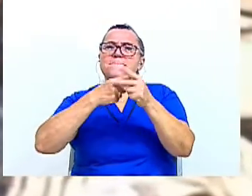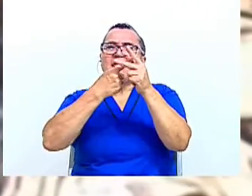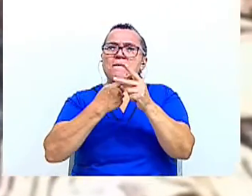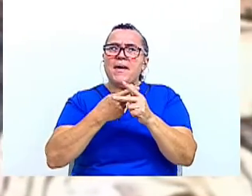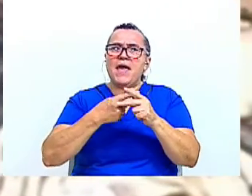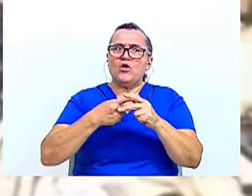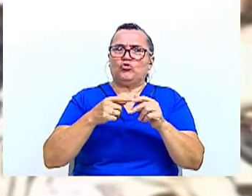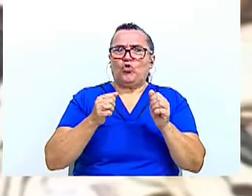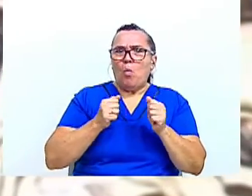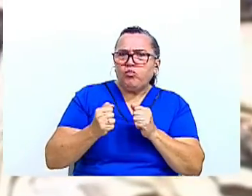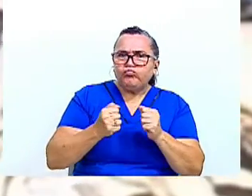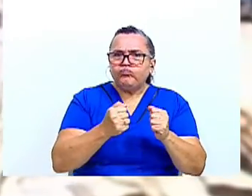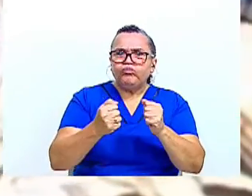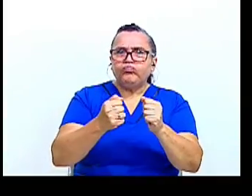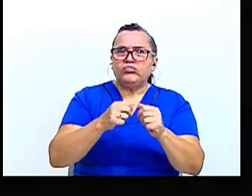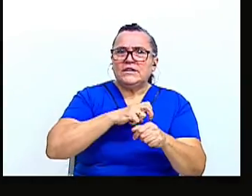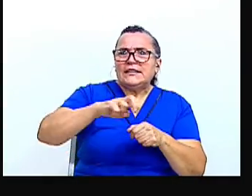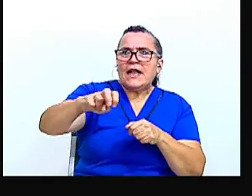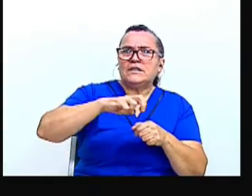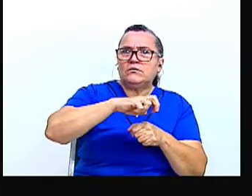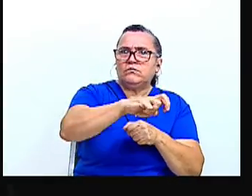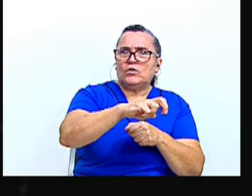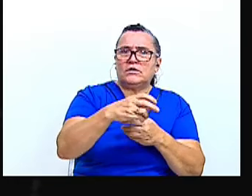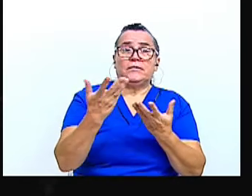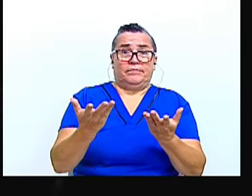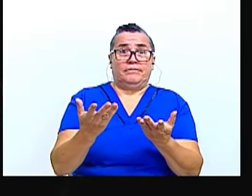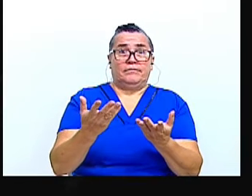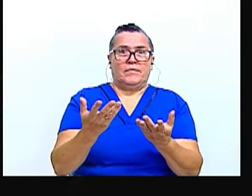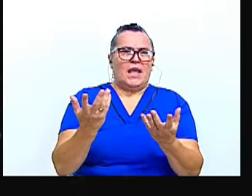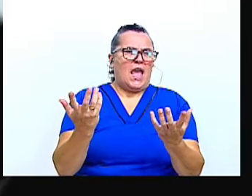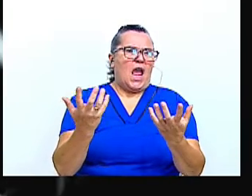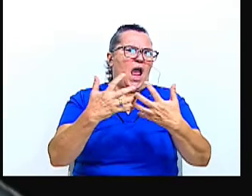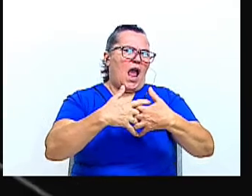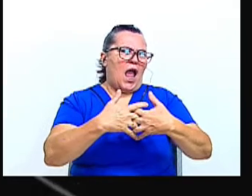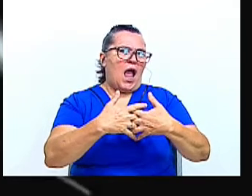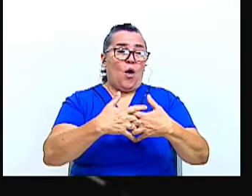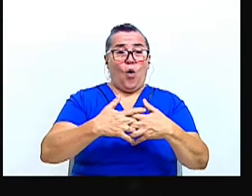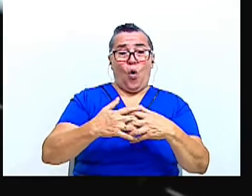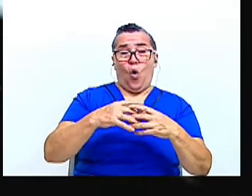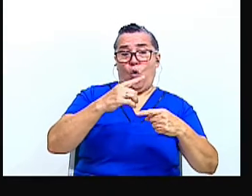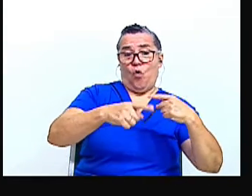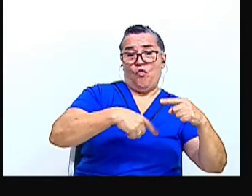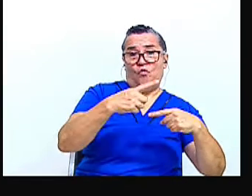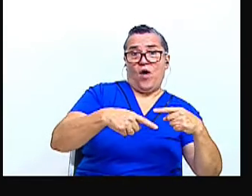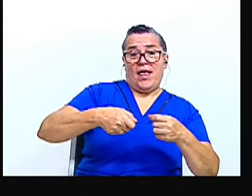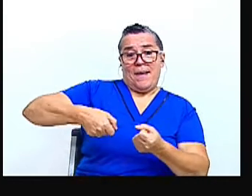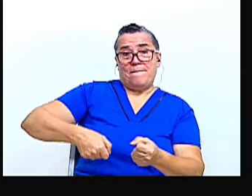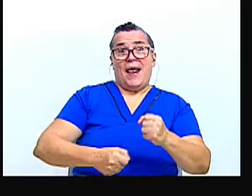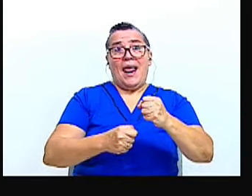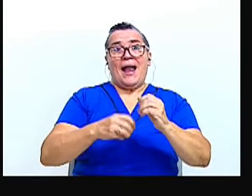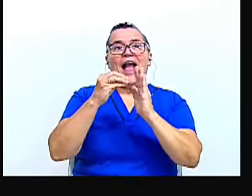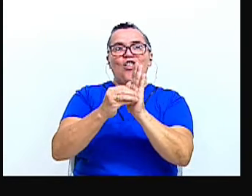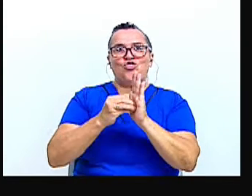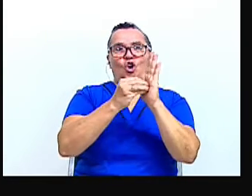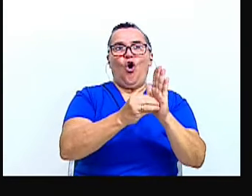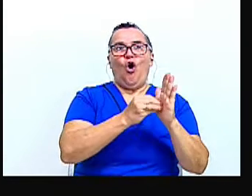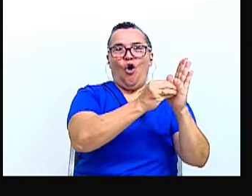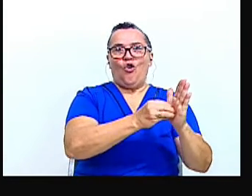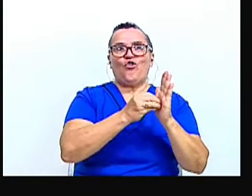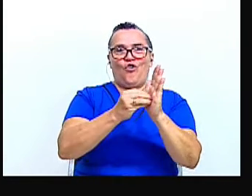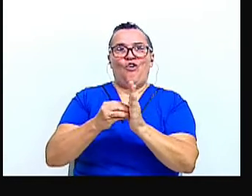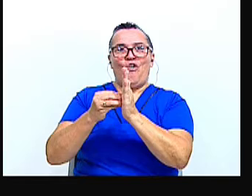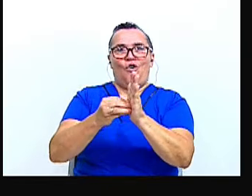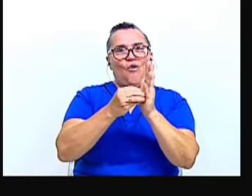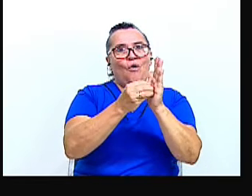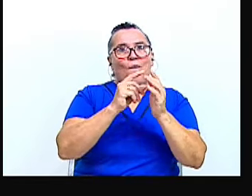de transporte. Fruto de la combinación de rueda y palanca surgió el torno, que se utiliza para